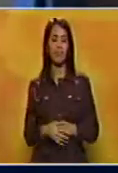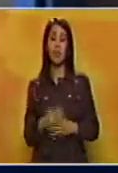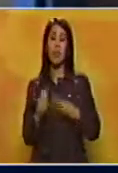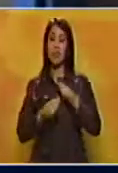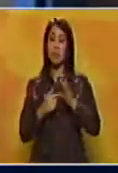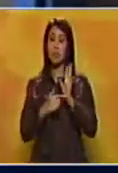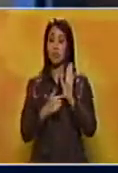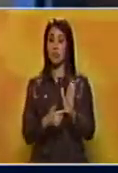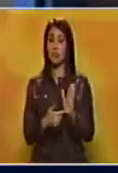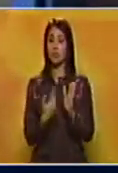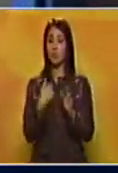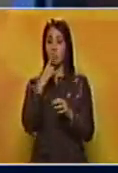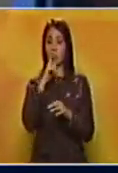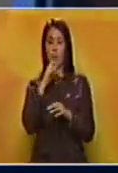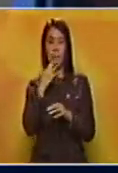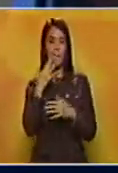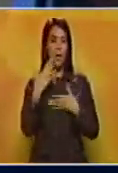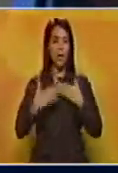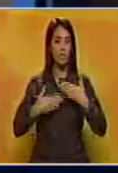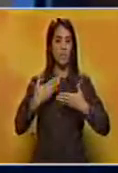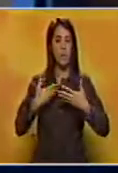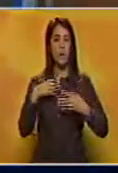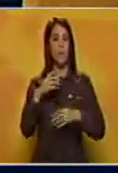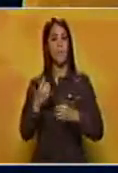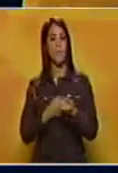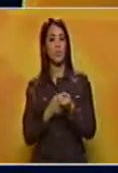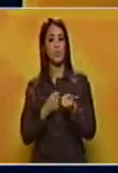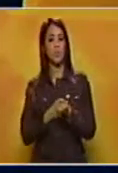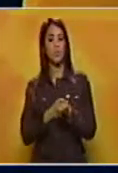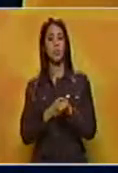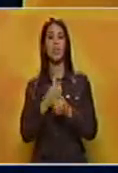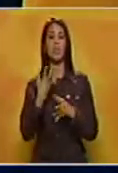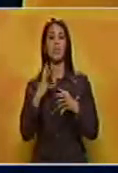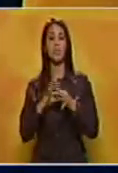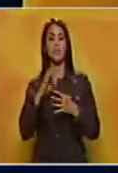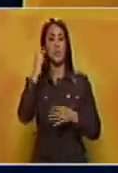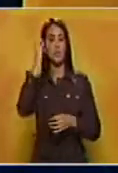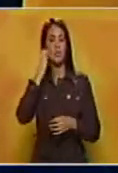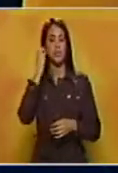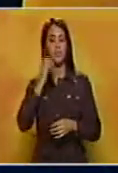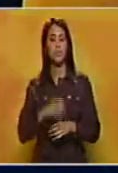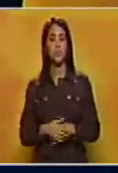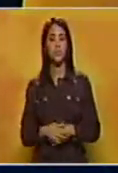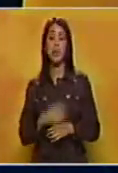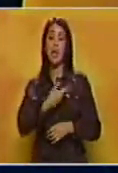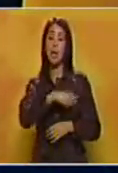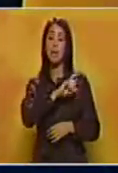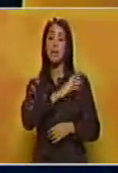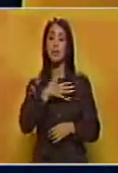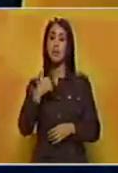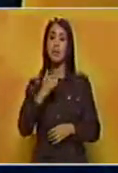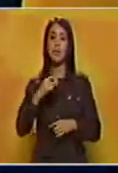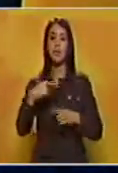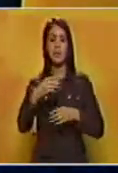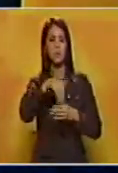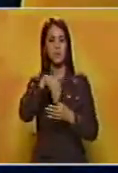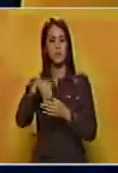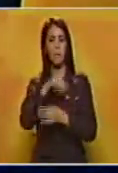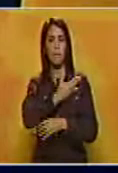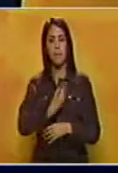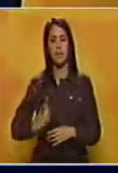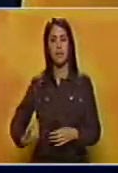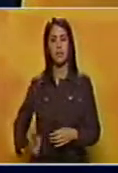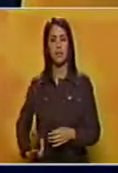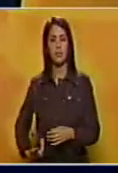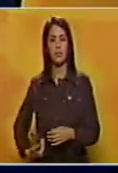actuar de forma discreta apoyando las sanciones de la unión europea garcía casa subrayó que españa quiere que las próximas elecciones presidenciales